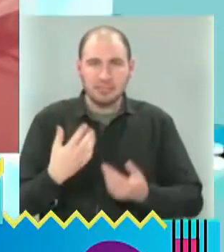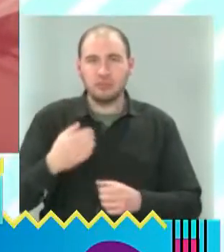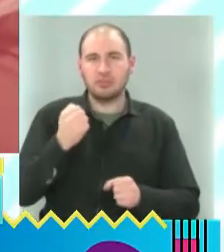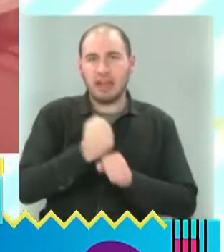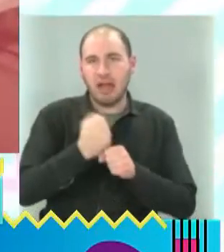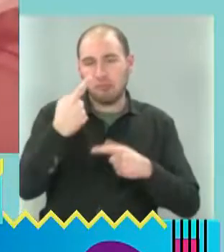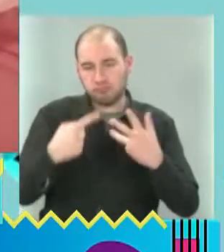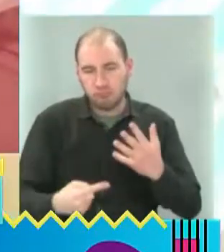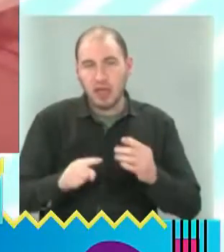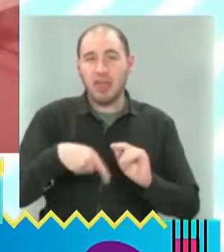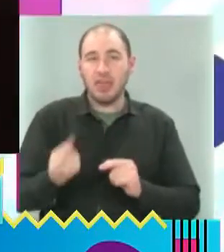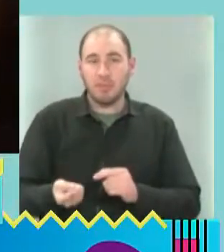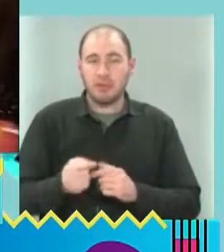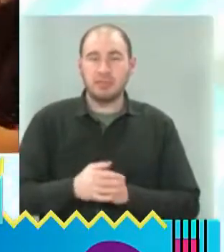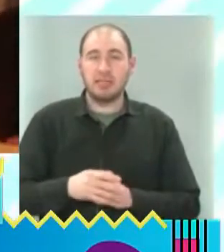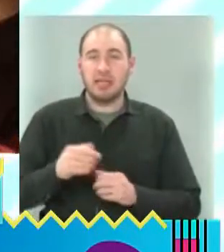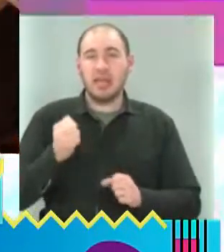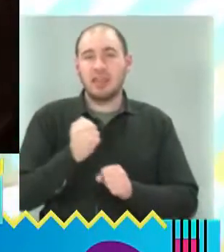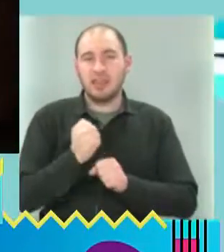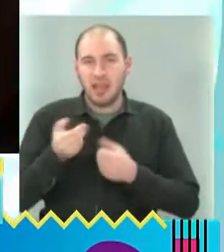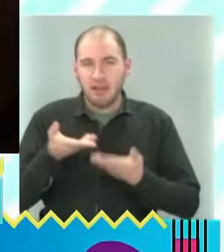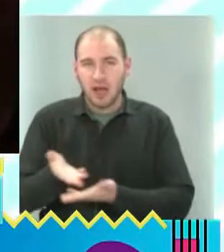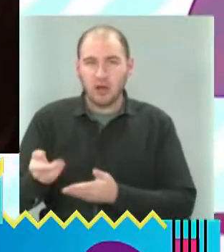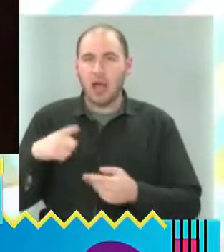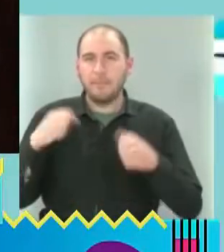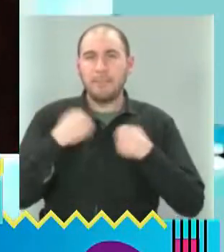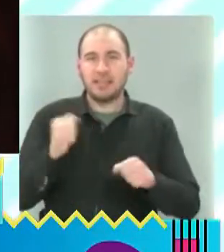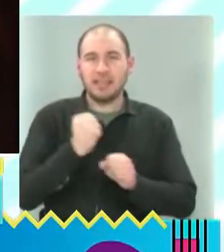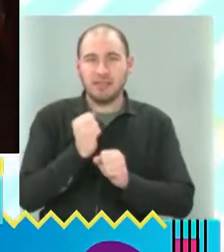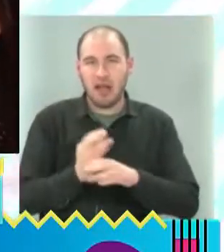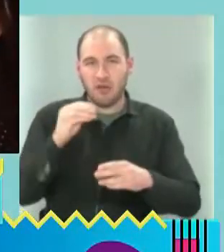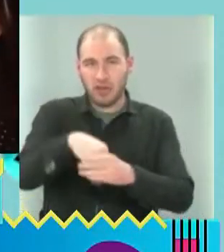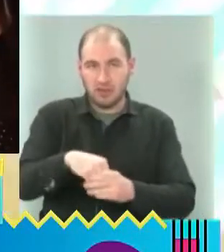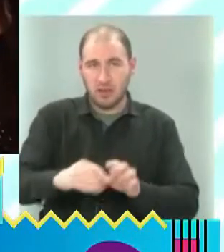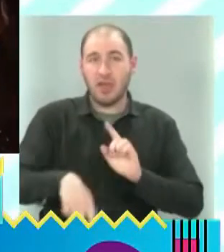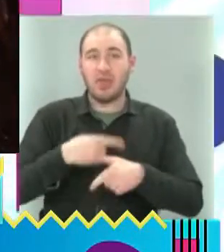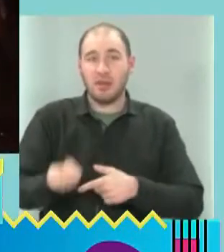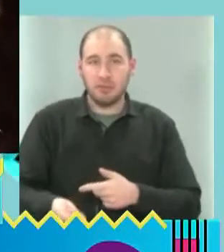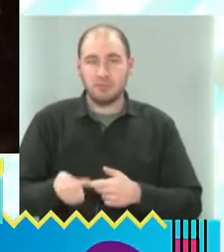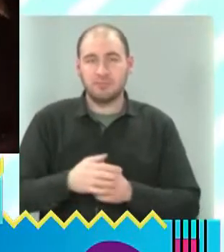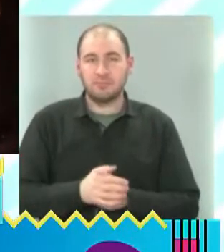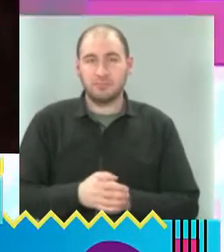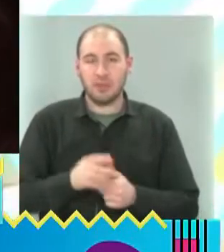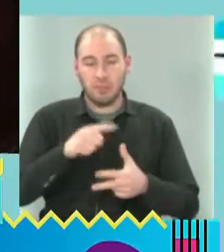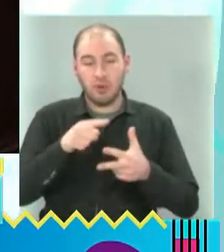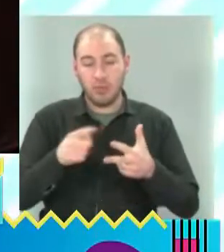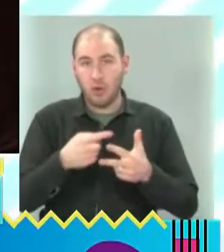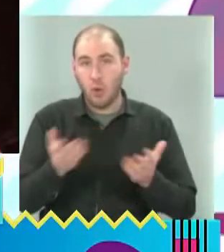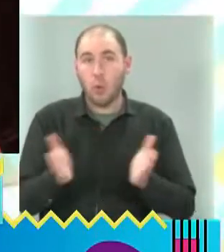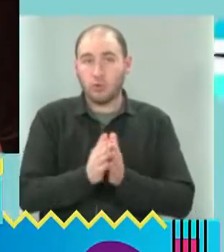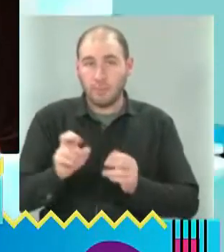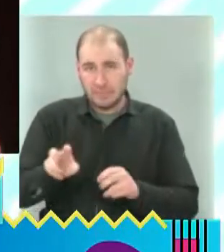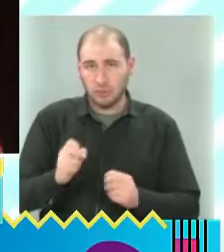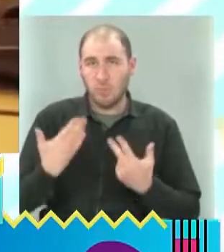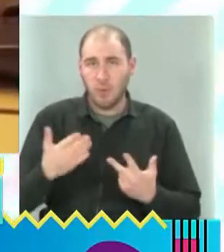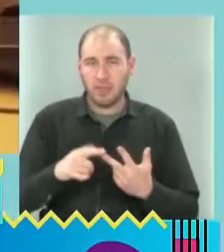oficio, después entrenamientos para el trabajo, donde hacen prácticas laborales, y ya todos estos dos programas son compatibles con la